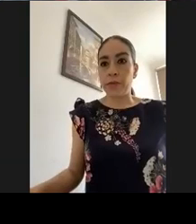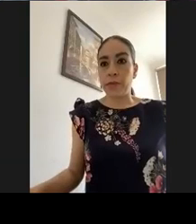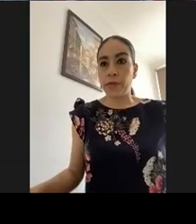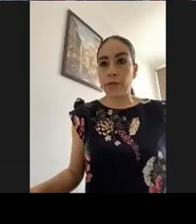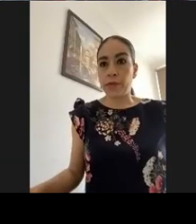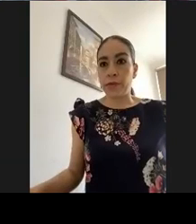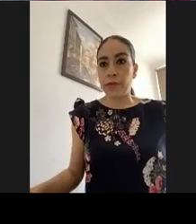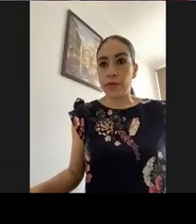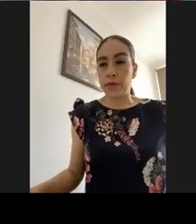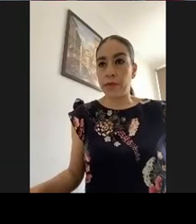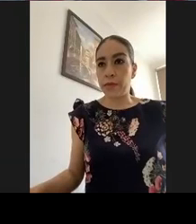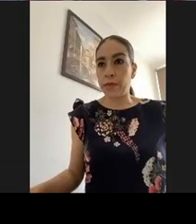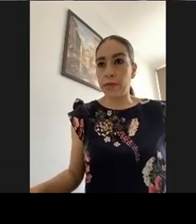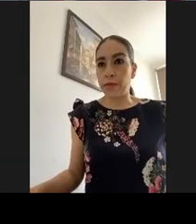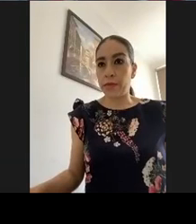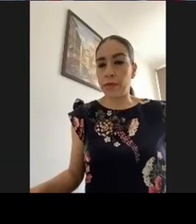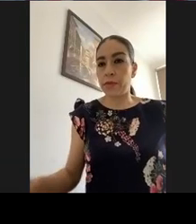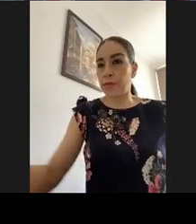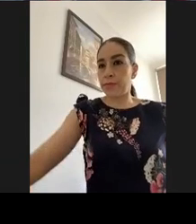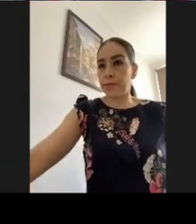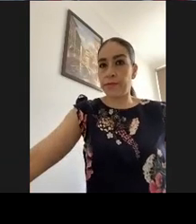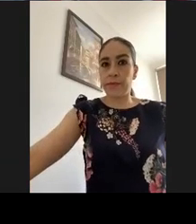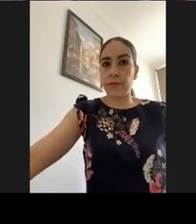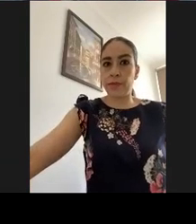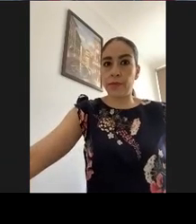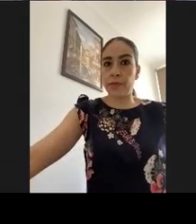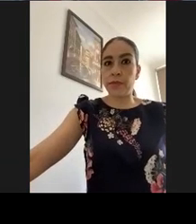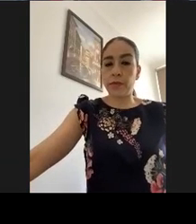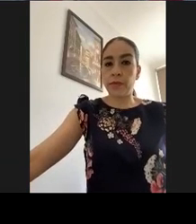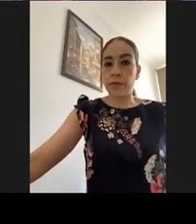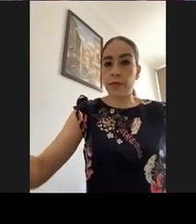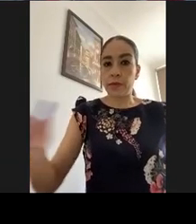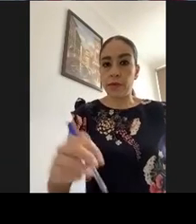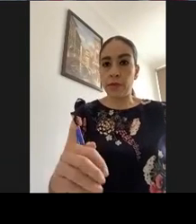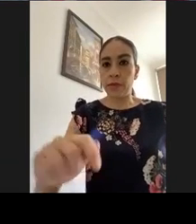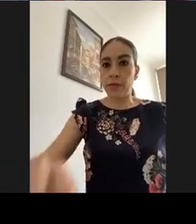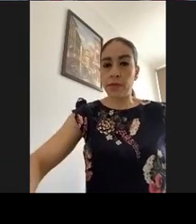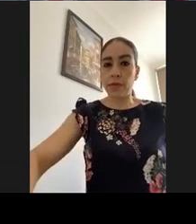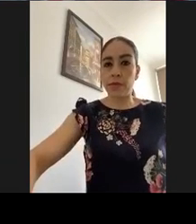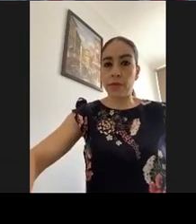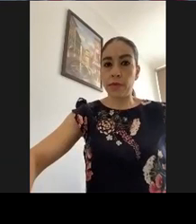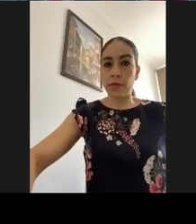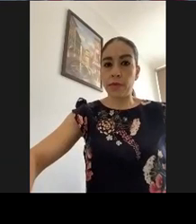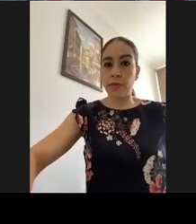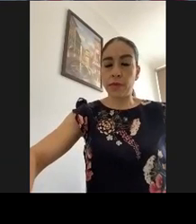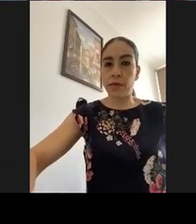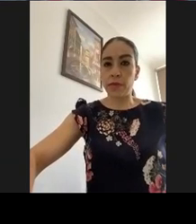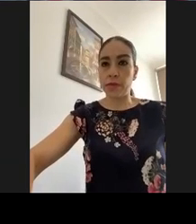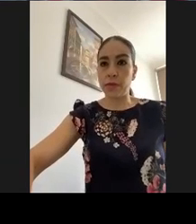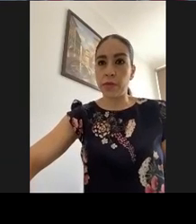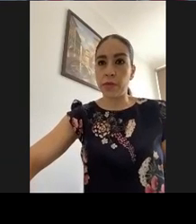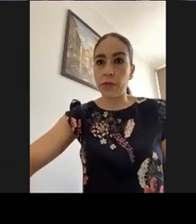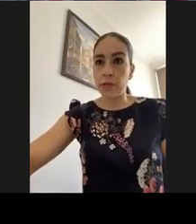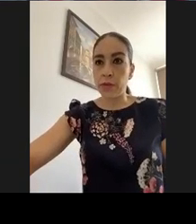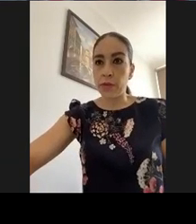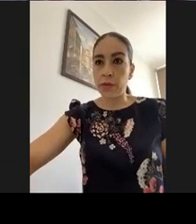13 de la Comisión Edilicia de Movilidad y le voy a pedir a la secretaria de esta comisión, a la regidora Betty, si nos apoya